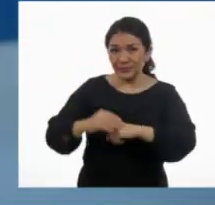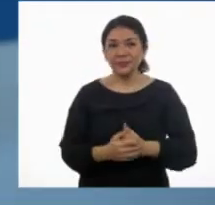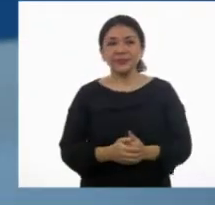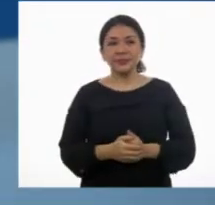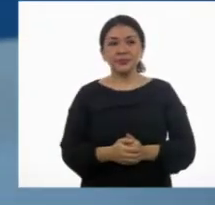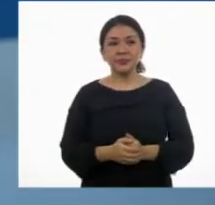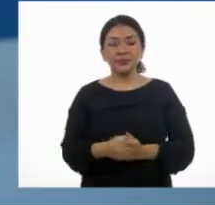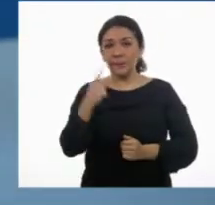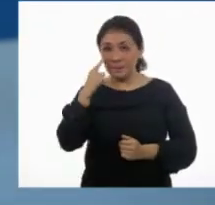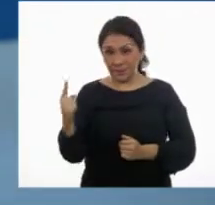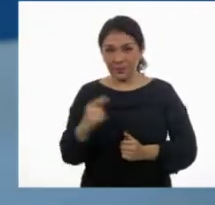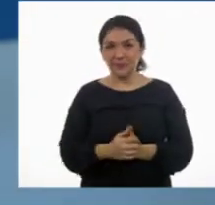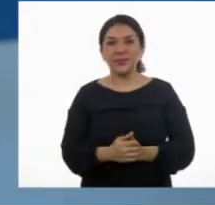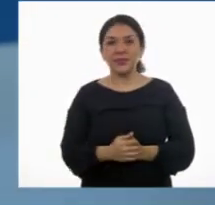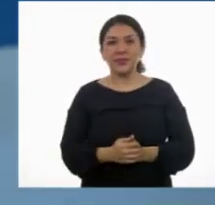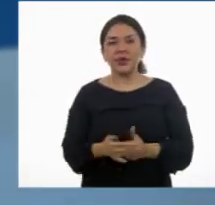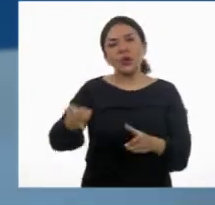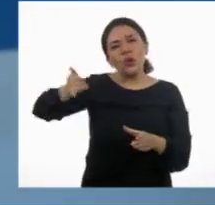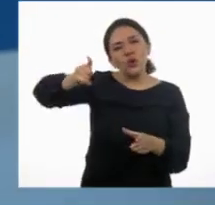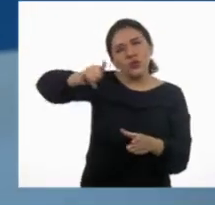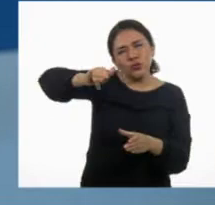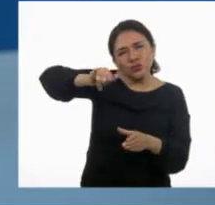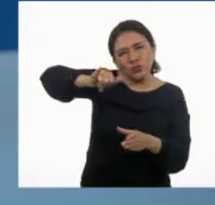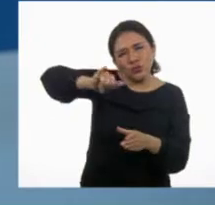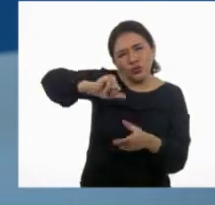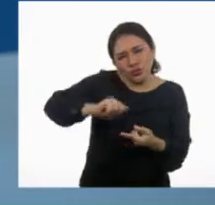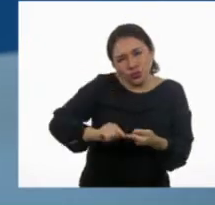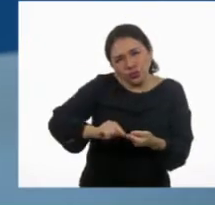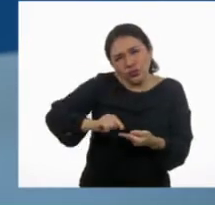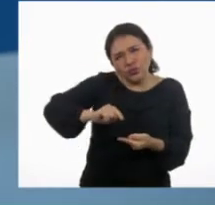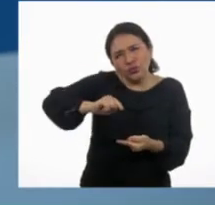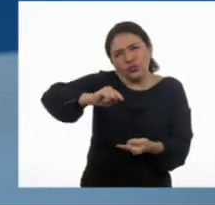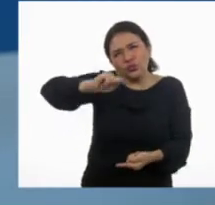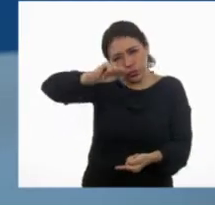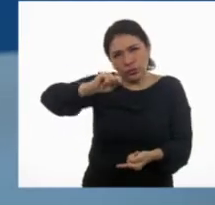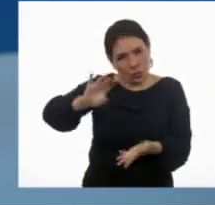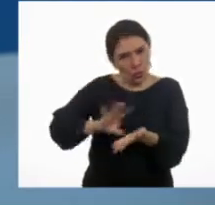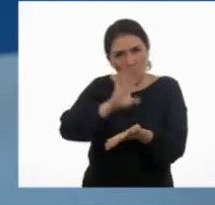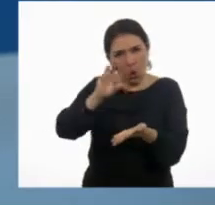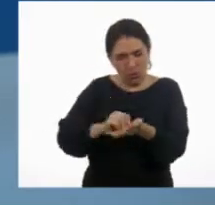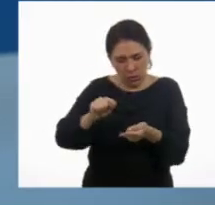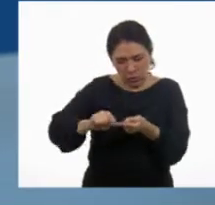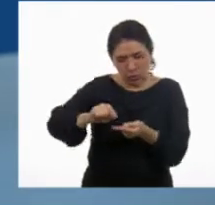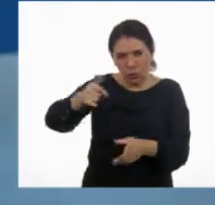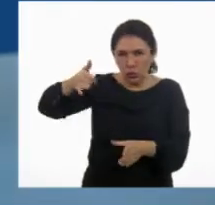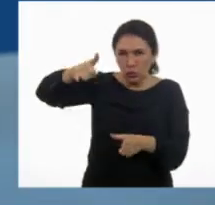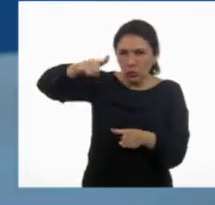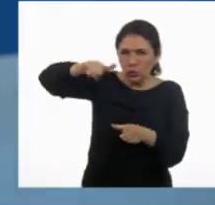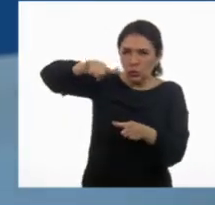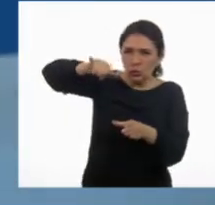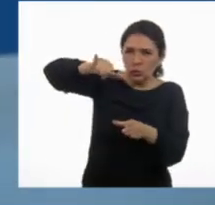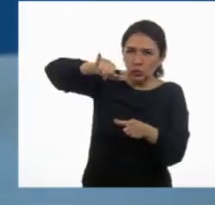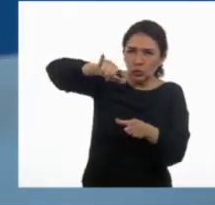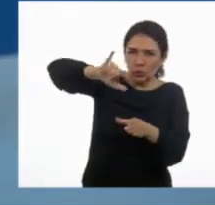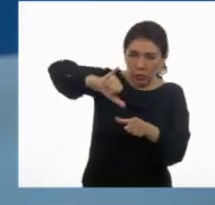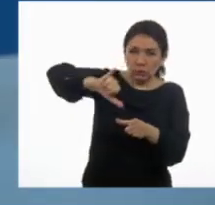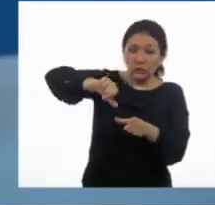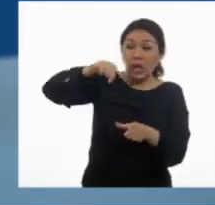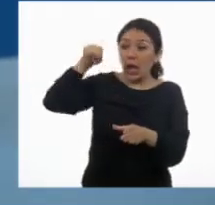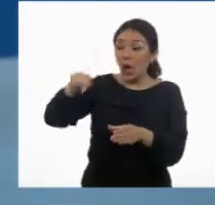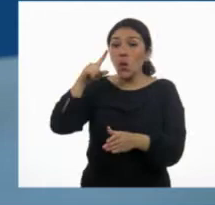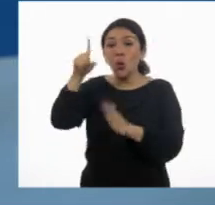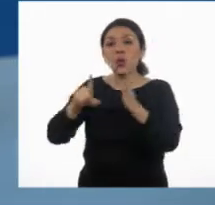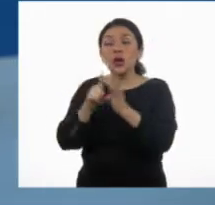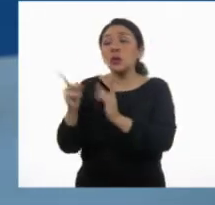A ver, entonces llenamos la botellita. Eso. Vamos a llenar la botellita y tenemos que vaciar esta de 1 litro porque esta